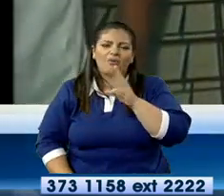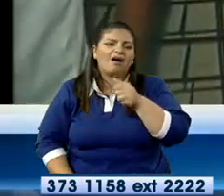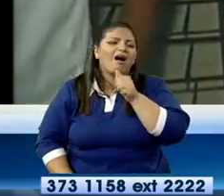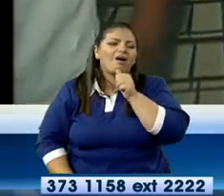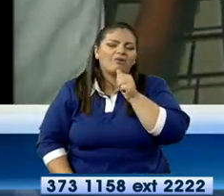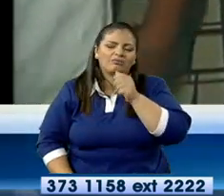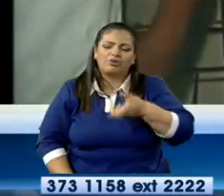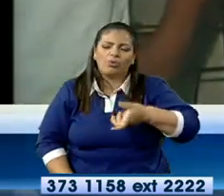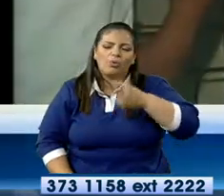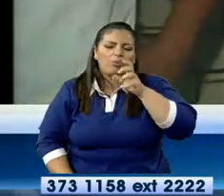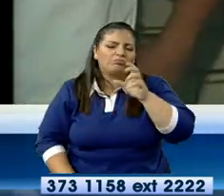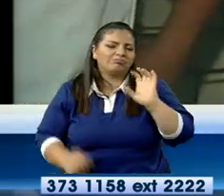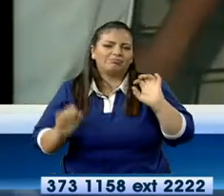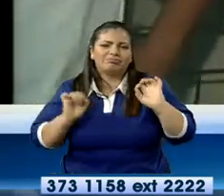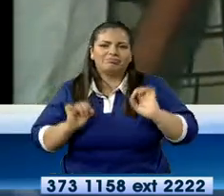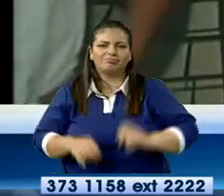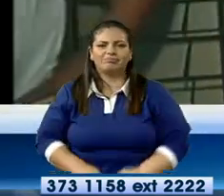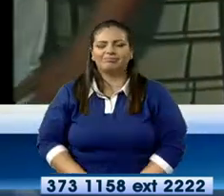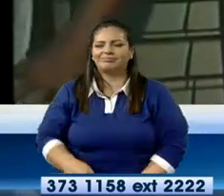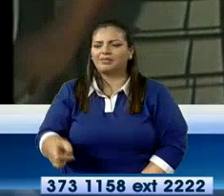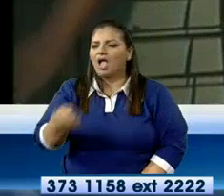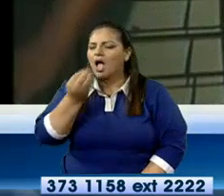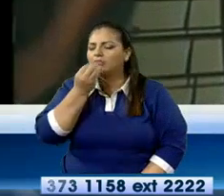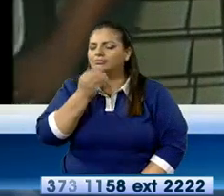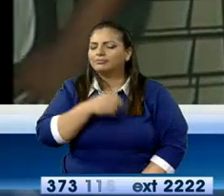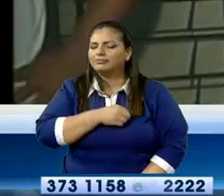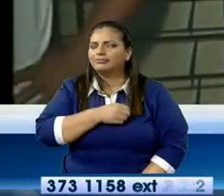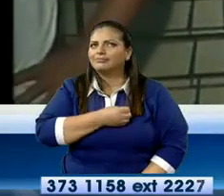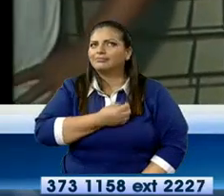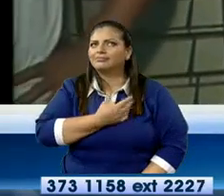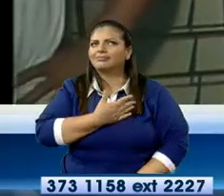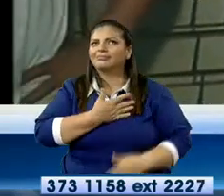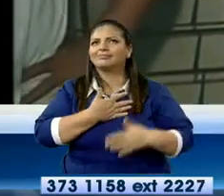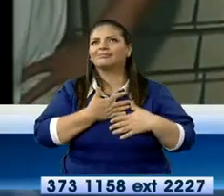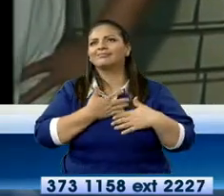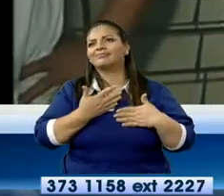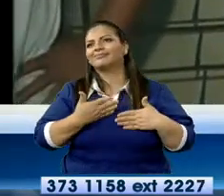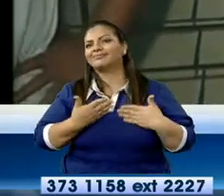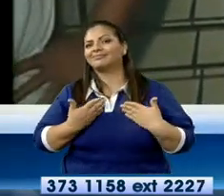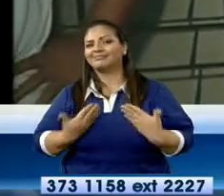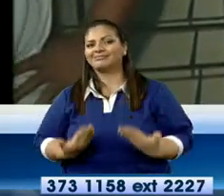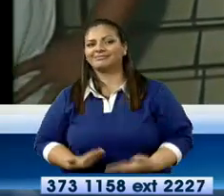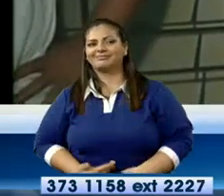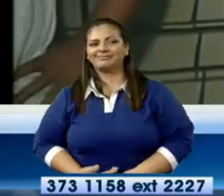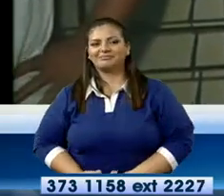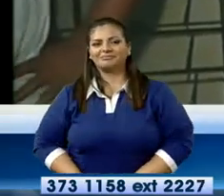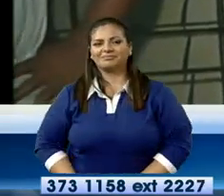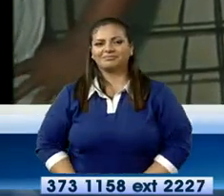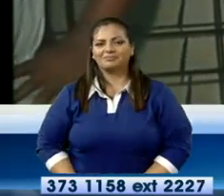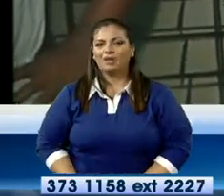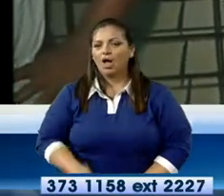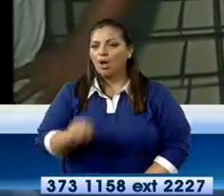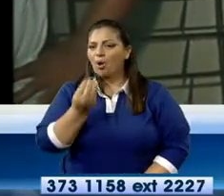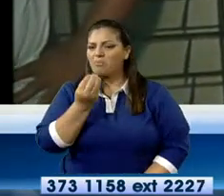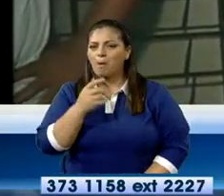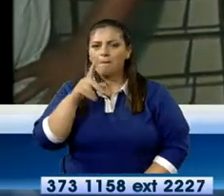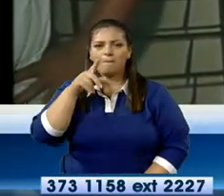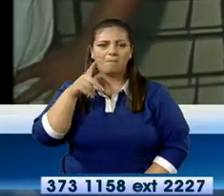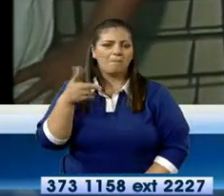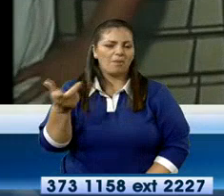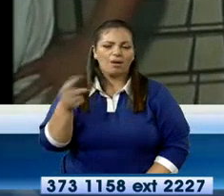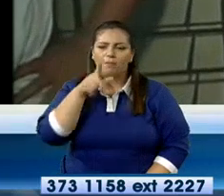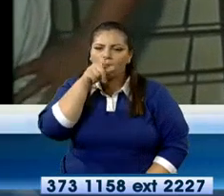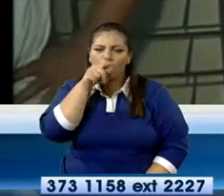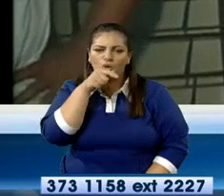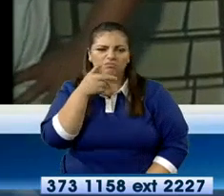esto alegre su corazón, llegue a una mesa, no importa si la cena, no tienen para la cena, bueno, pues aunque sea un pancito de Pascua con chocolatito, con un